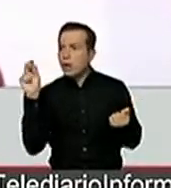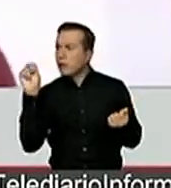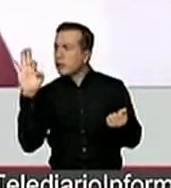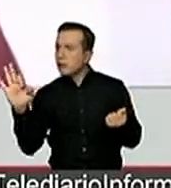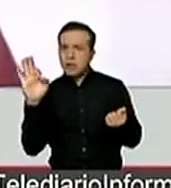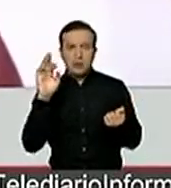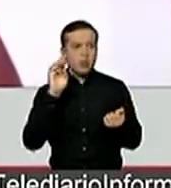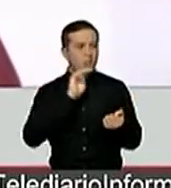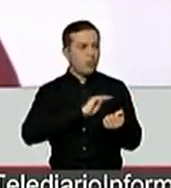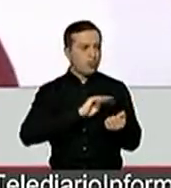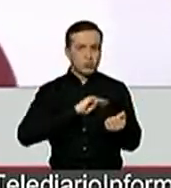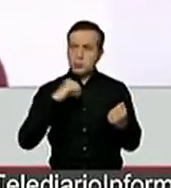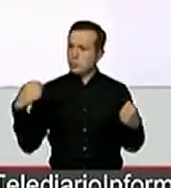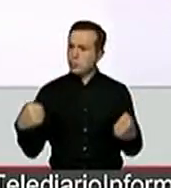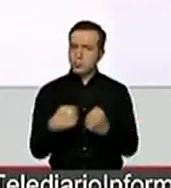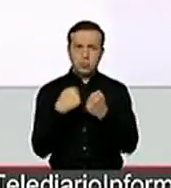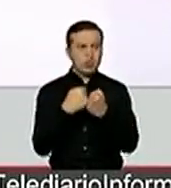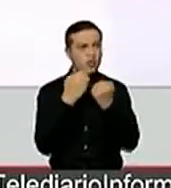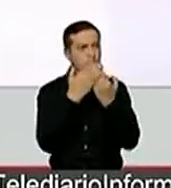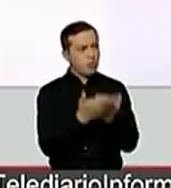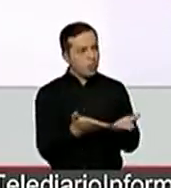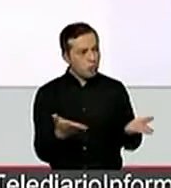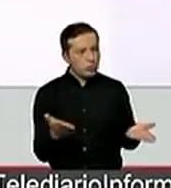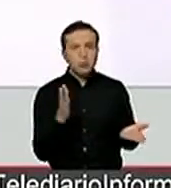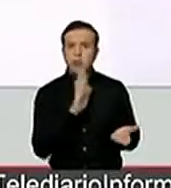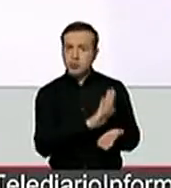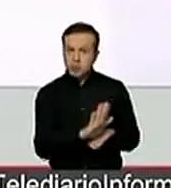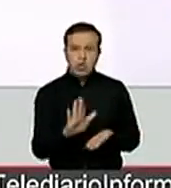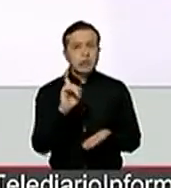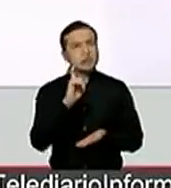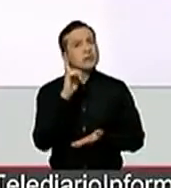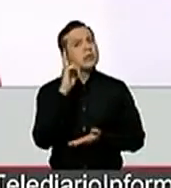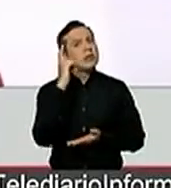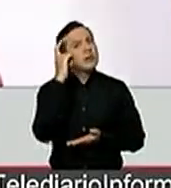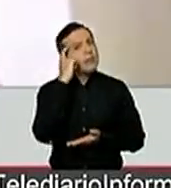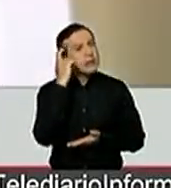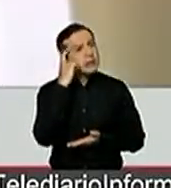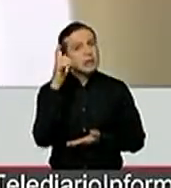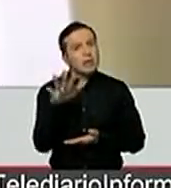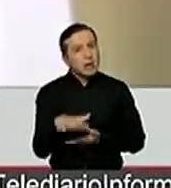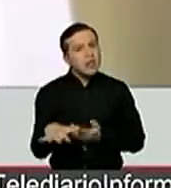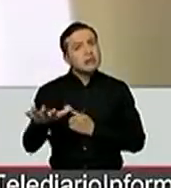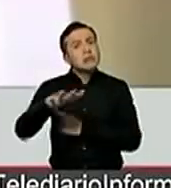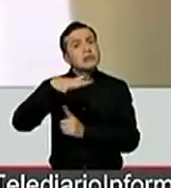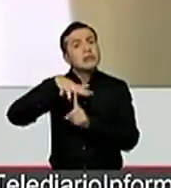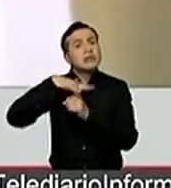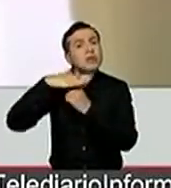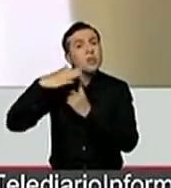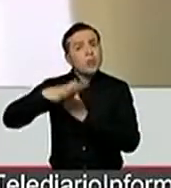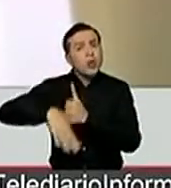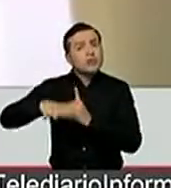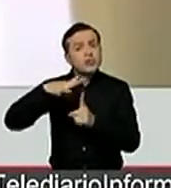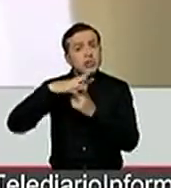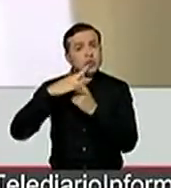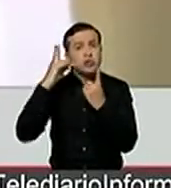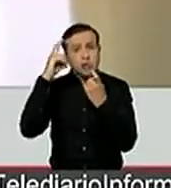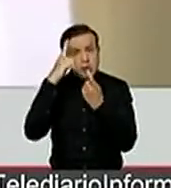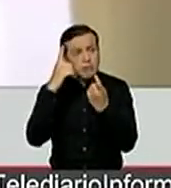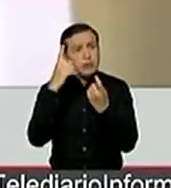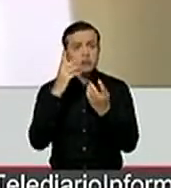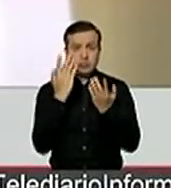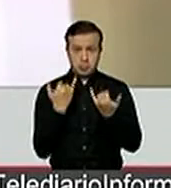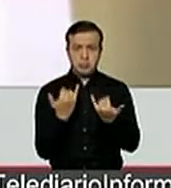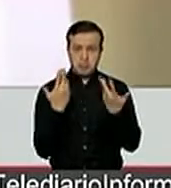un bien público. Yo sí creo que ellos también tienen que ser sensibles ante la situación y justamente estamos trabajando en eso para poder hacer un